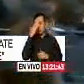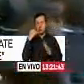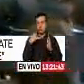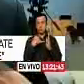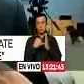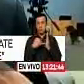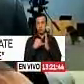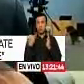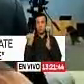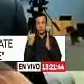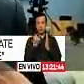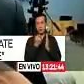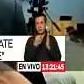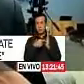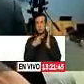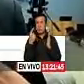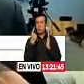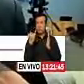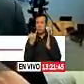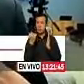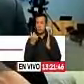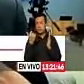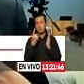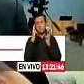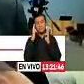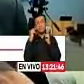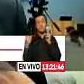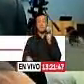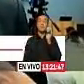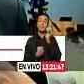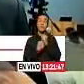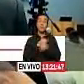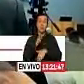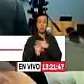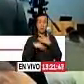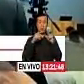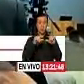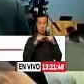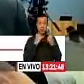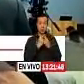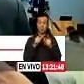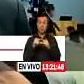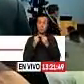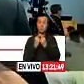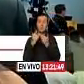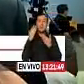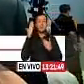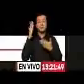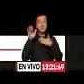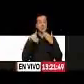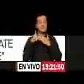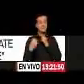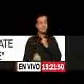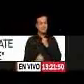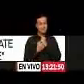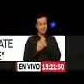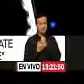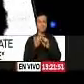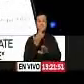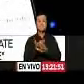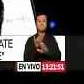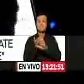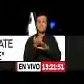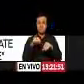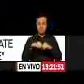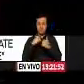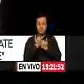de este impuesto verde. Esperemos tener el apoyo de todas las bancadas de los diferentes movimientos políticos. En la propuesta, según